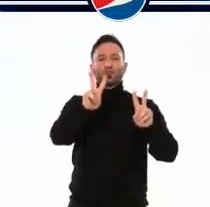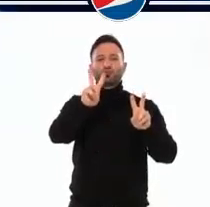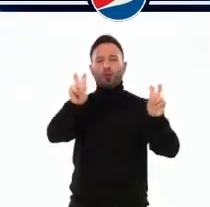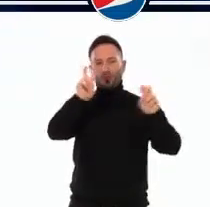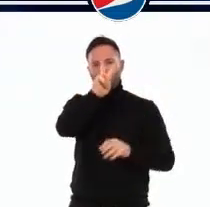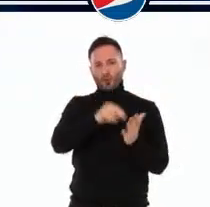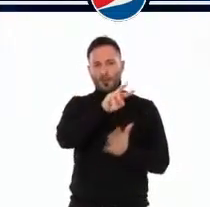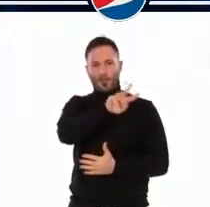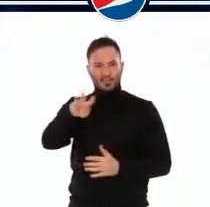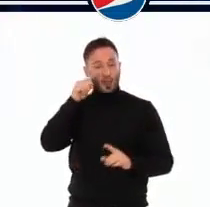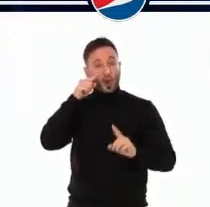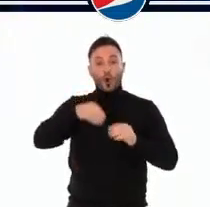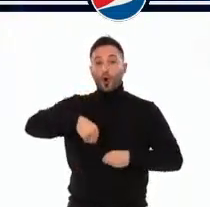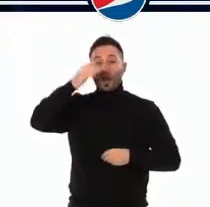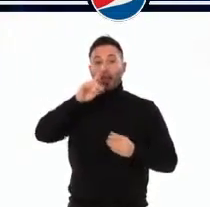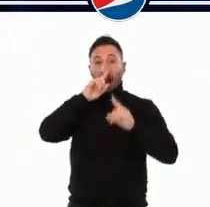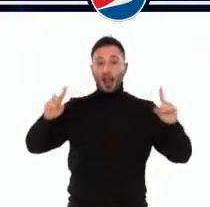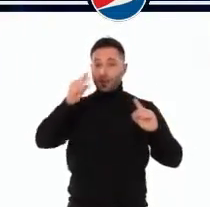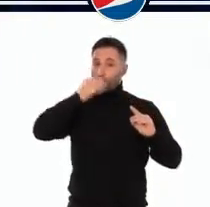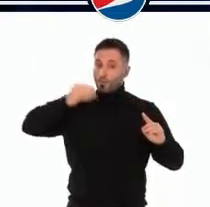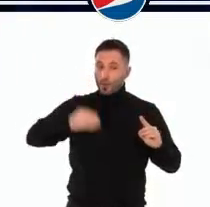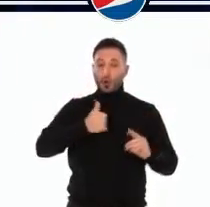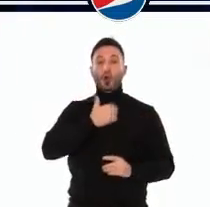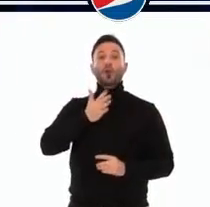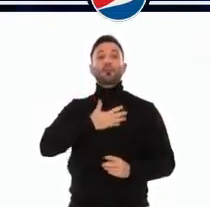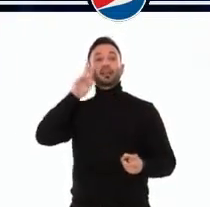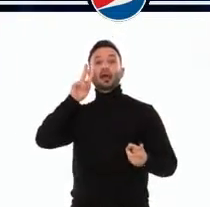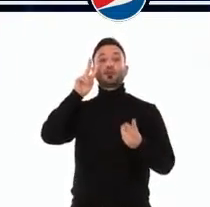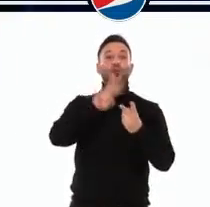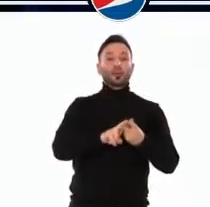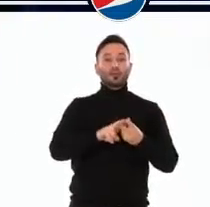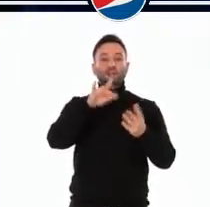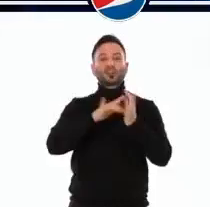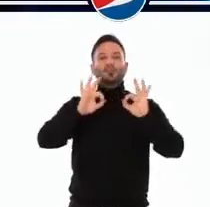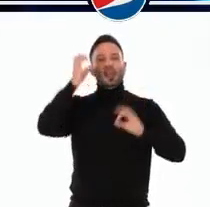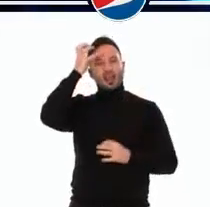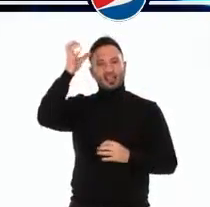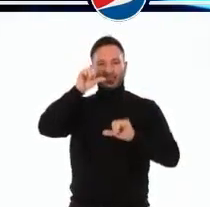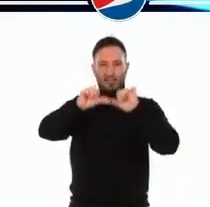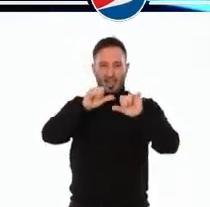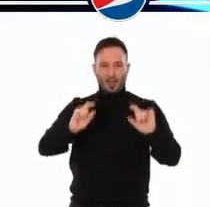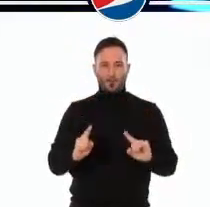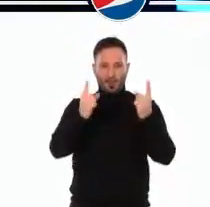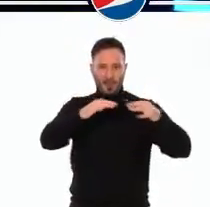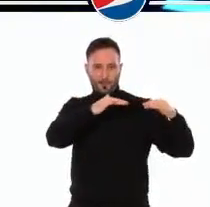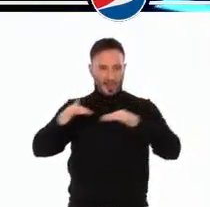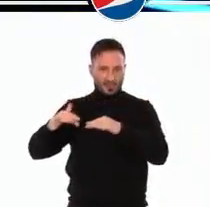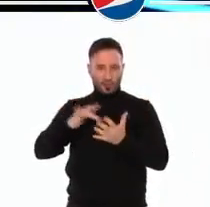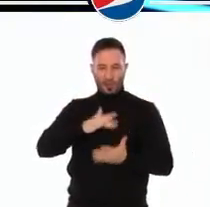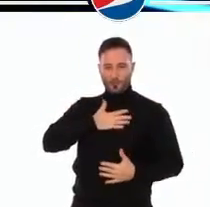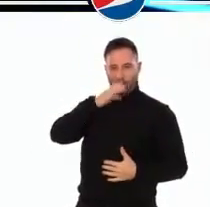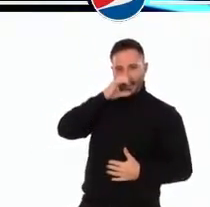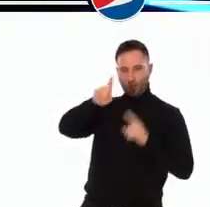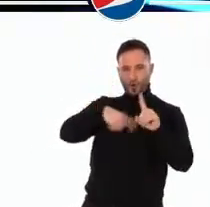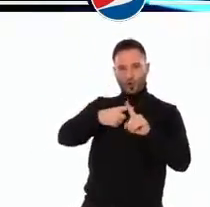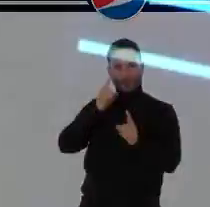año para todos. Nos vemos, por cierto, mañana con la Kings League, que es el primer partido que enfrentará mi equipo contra el de Gref. Así